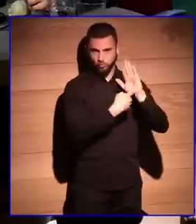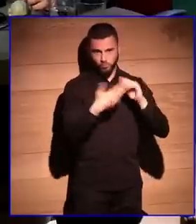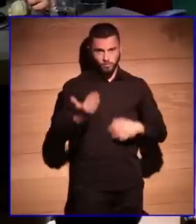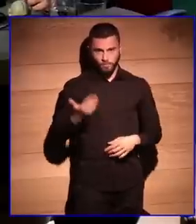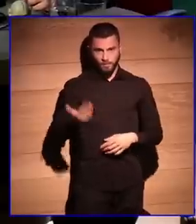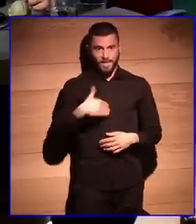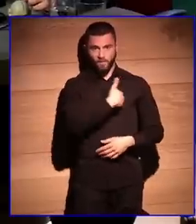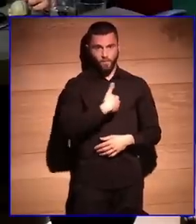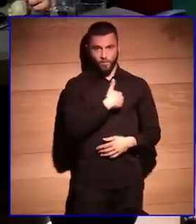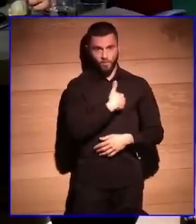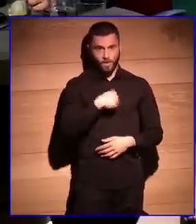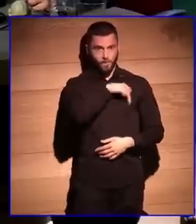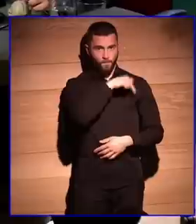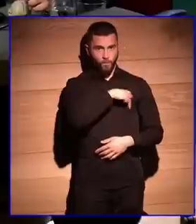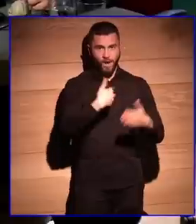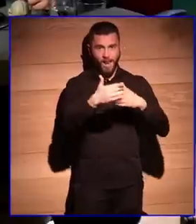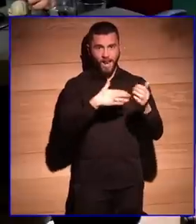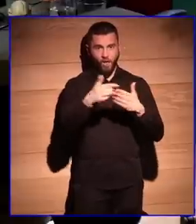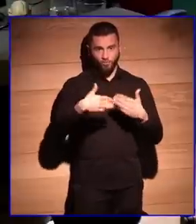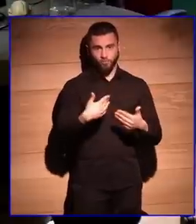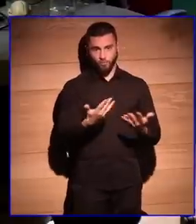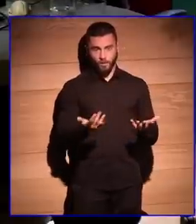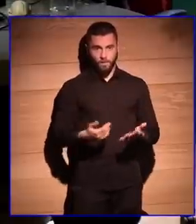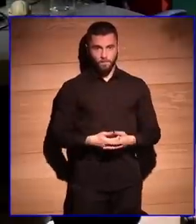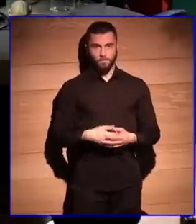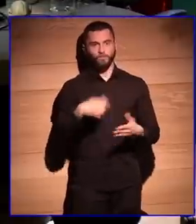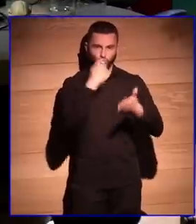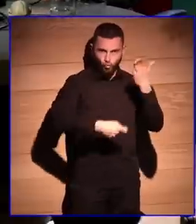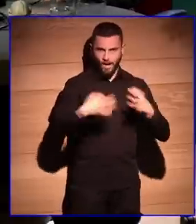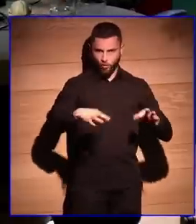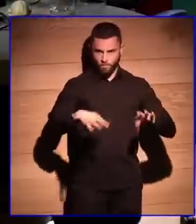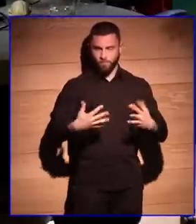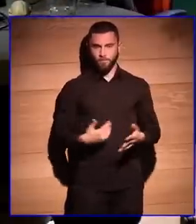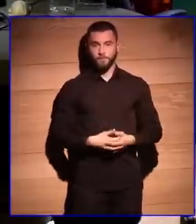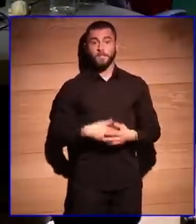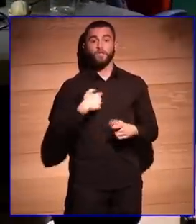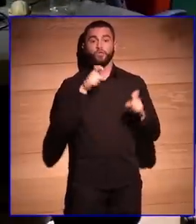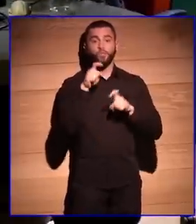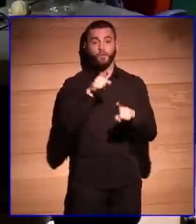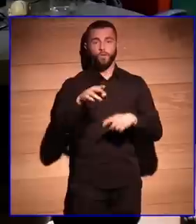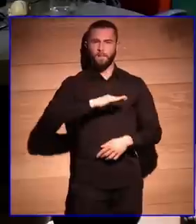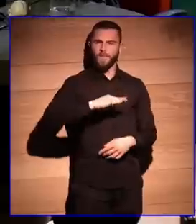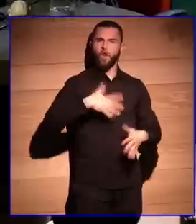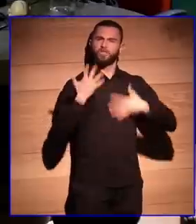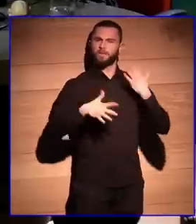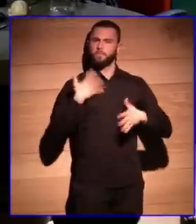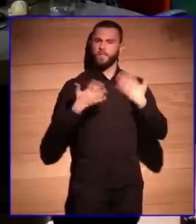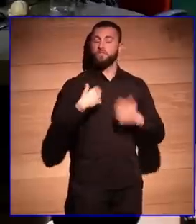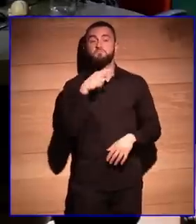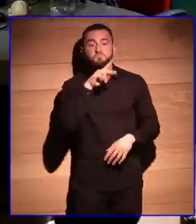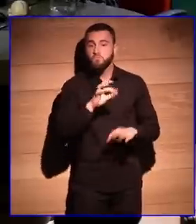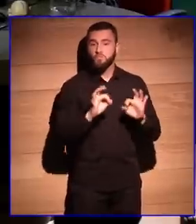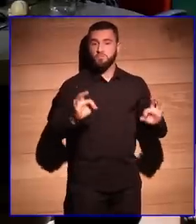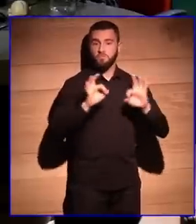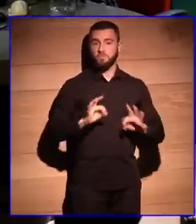funcionalidad moral del autor, que suele ser una. Uh-huh. Os pregunto... ¿Y el villano simpático? No hemos hablado del villano simpático.